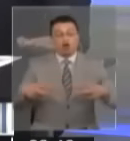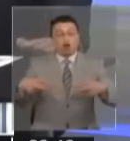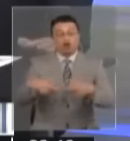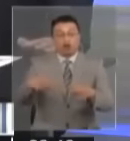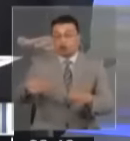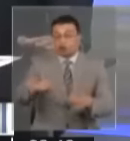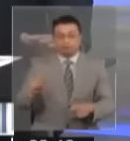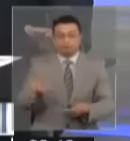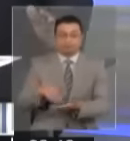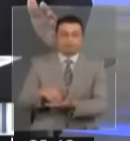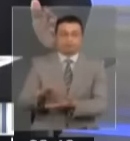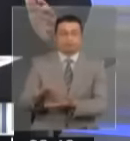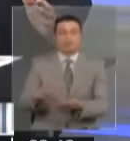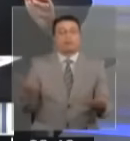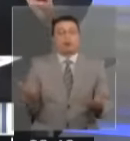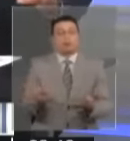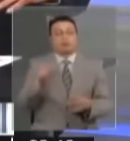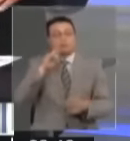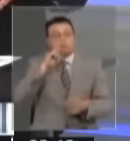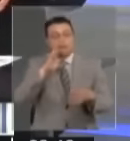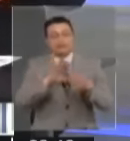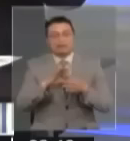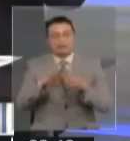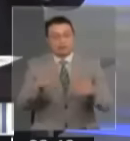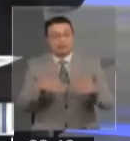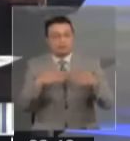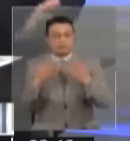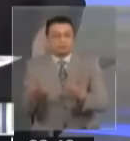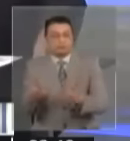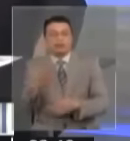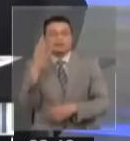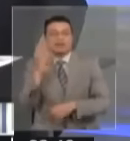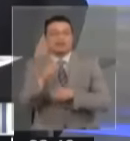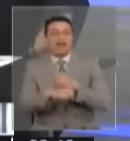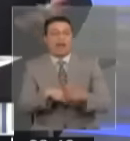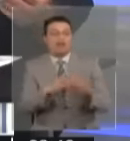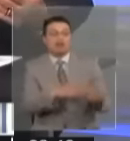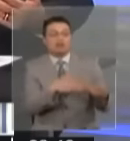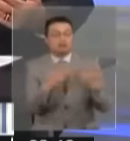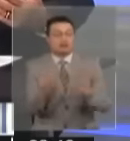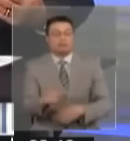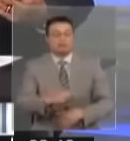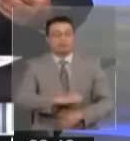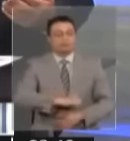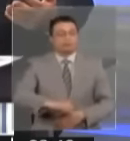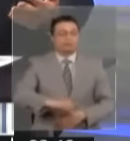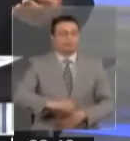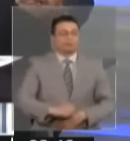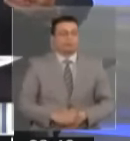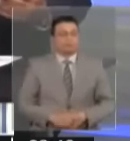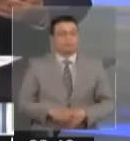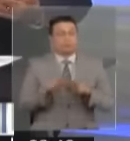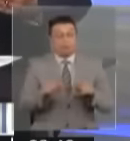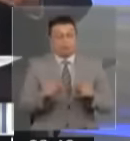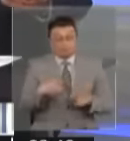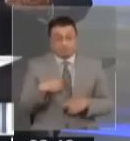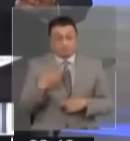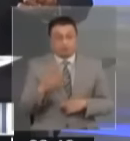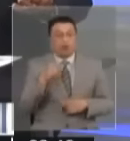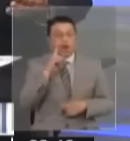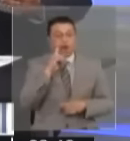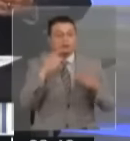rechazó porque significaba entregar la clínica por 30 años. Ahora, digo yo, la clínica lleva